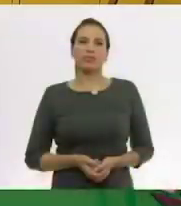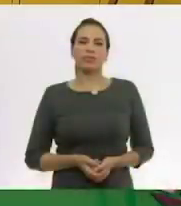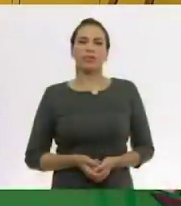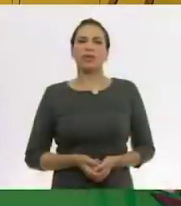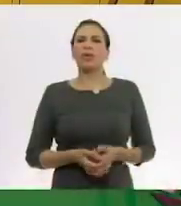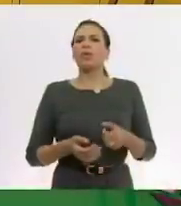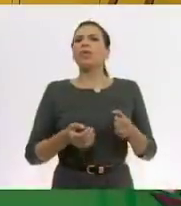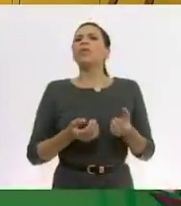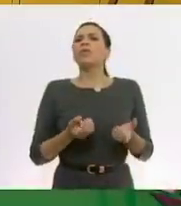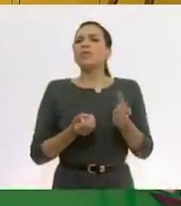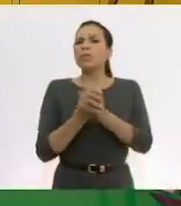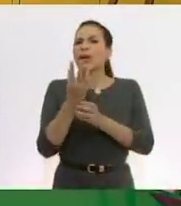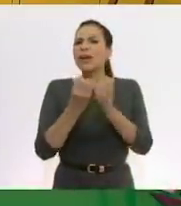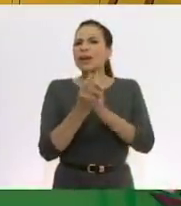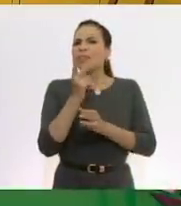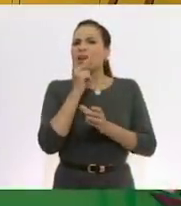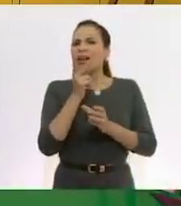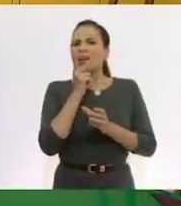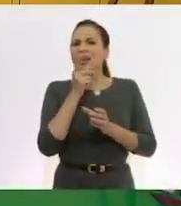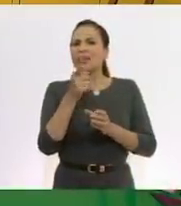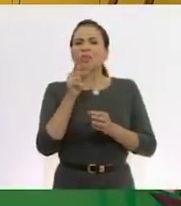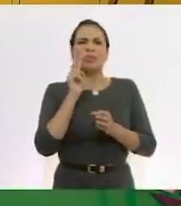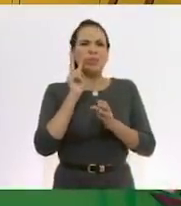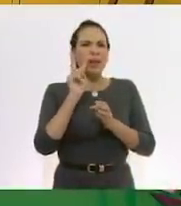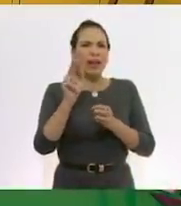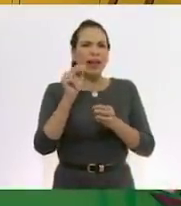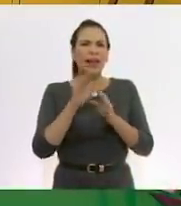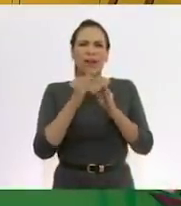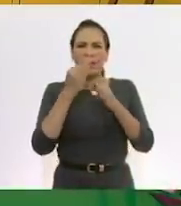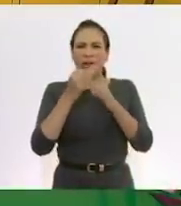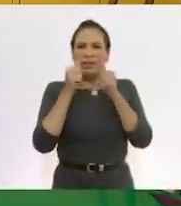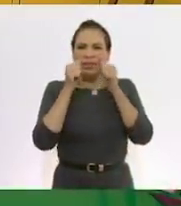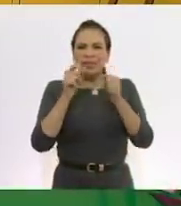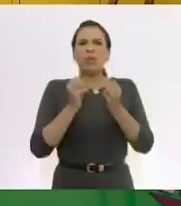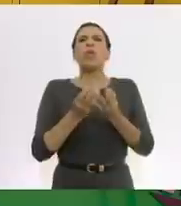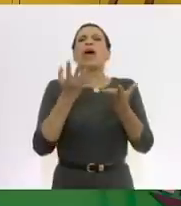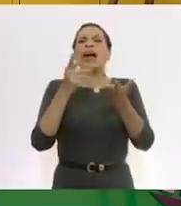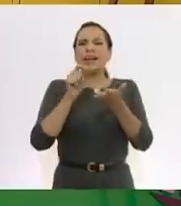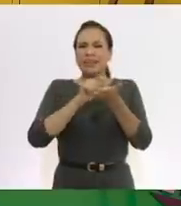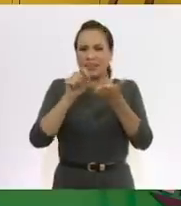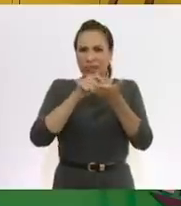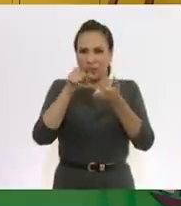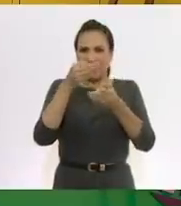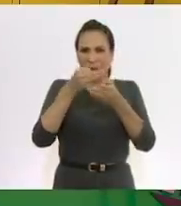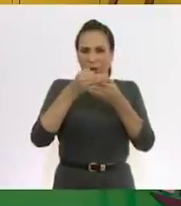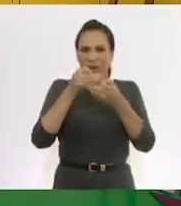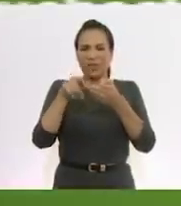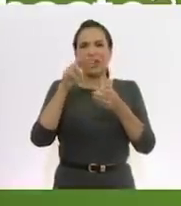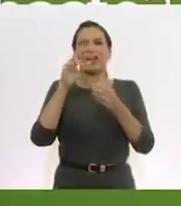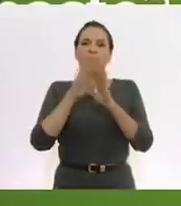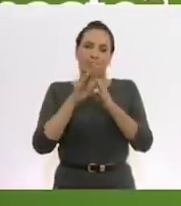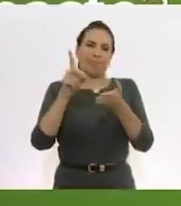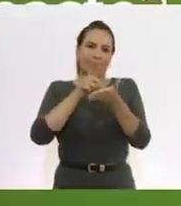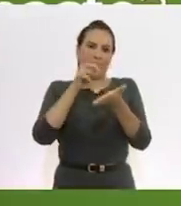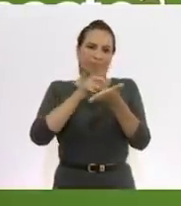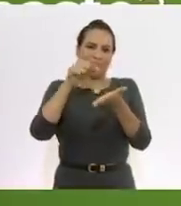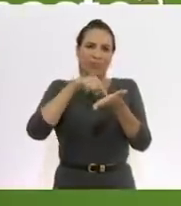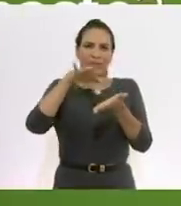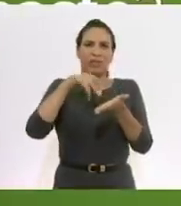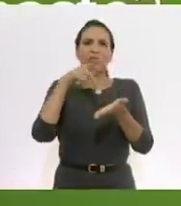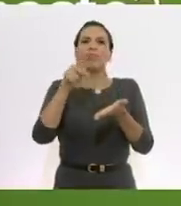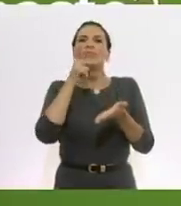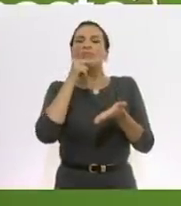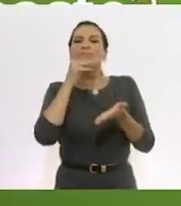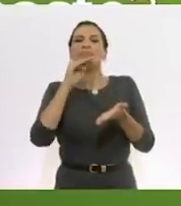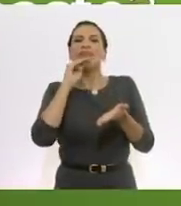nuevas palabras escuchaste. Anota unas que recuerdes y búscalas en un diccionario con tu mamá o papá.